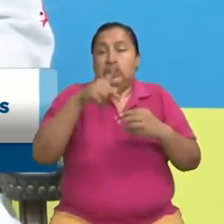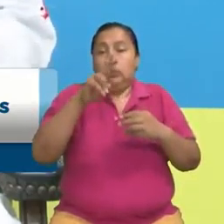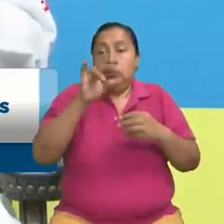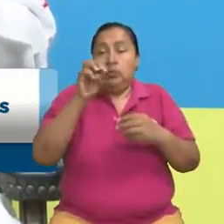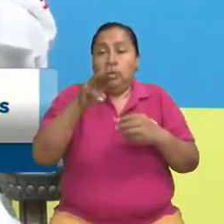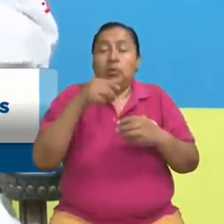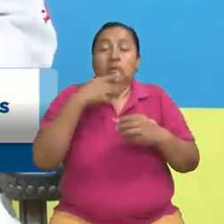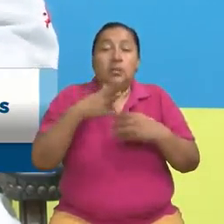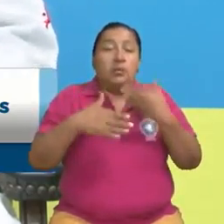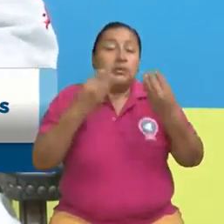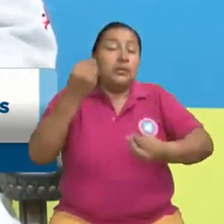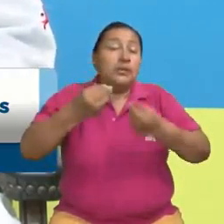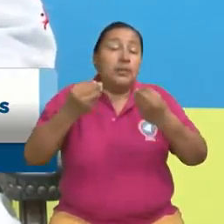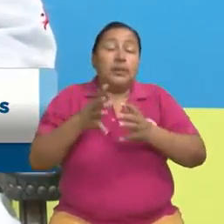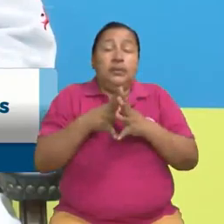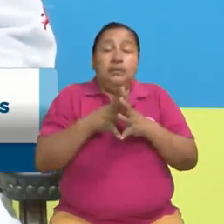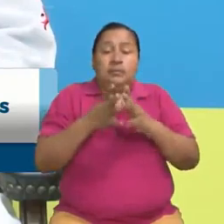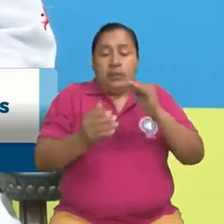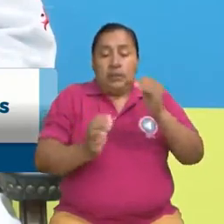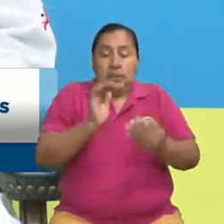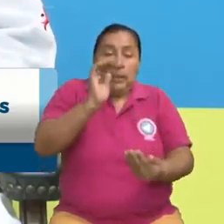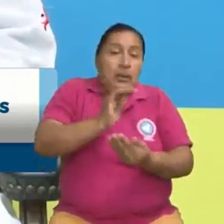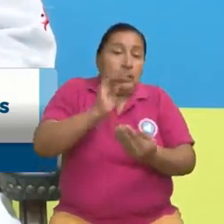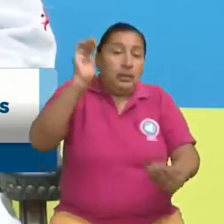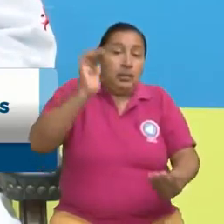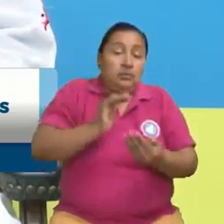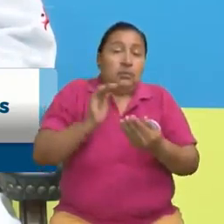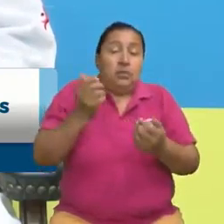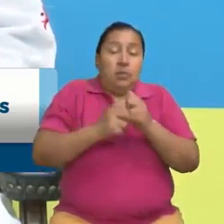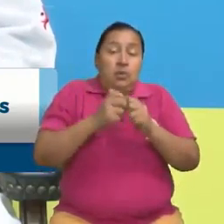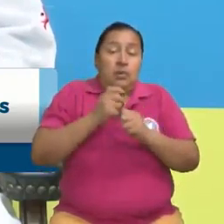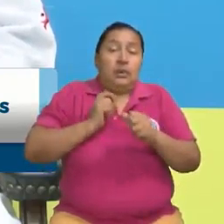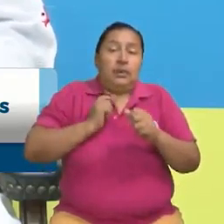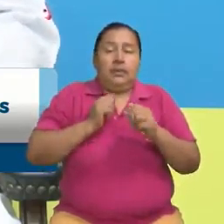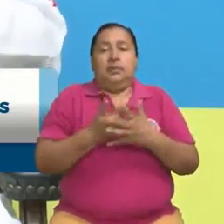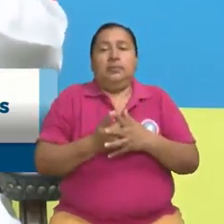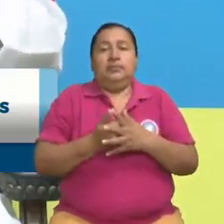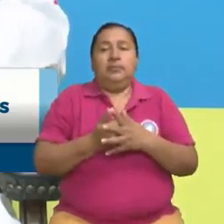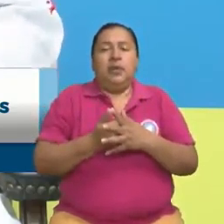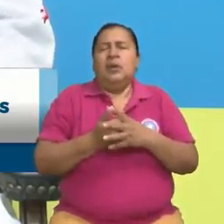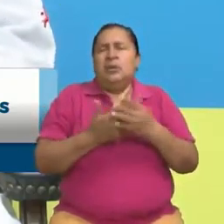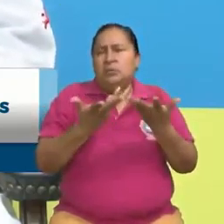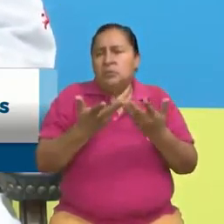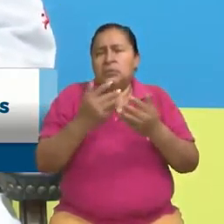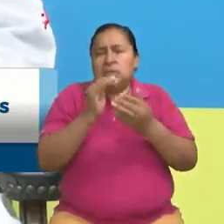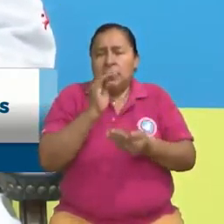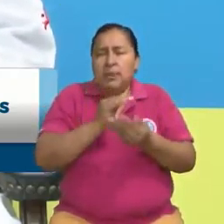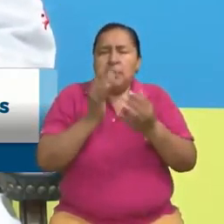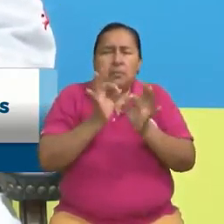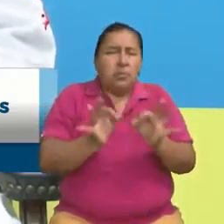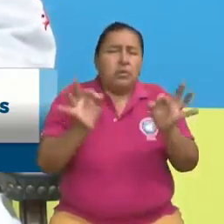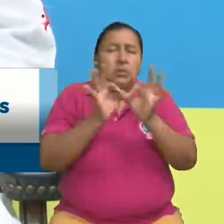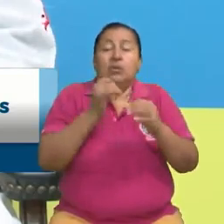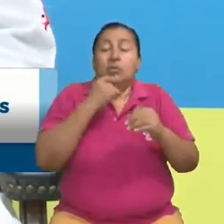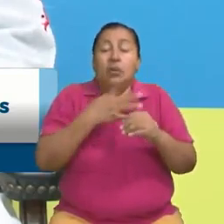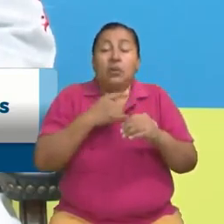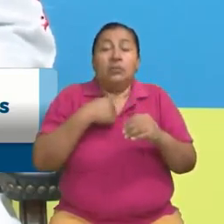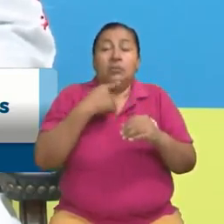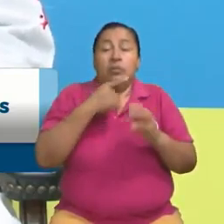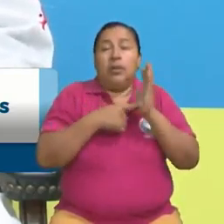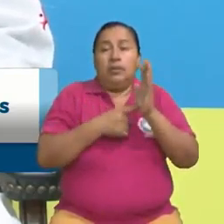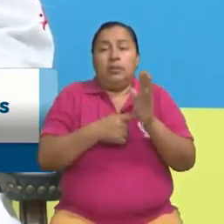va a también depender del tamaño que tenga el defecto. El tamaño es importante para nosotros porque si tiene,